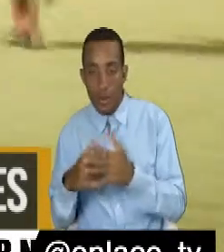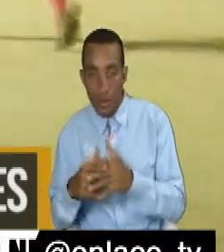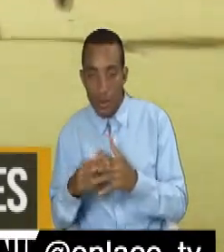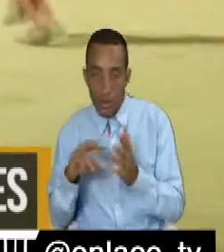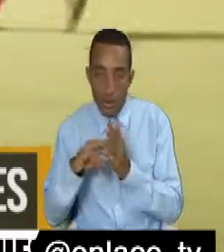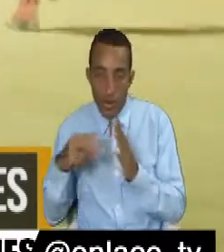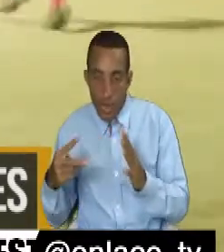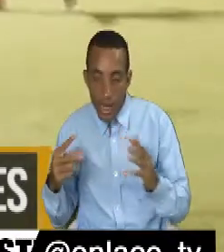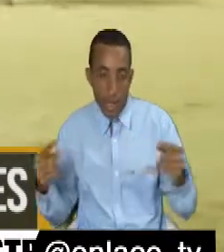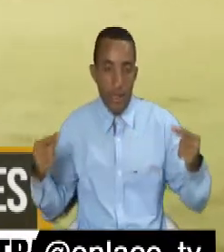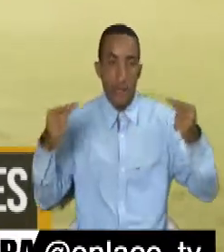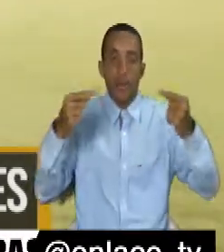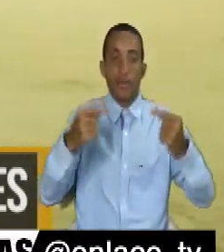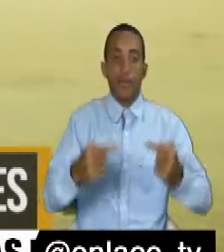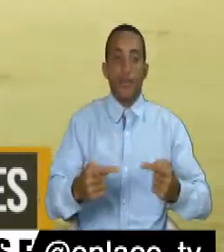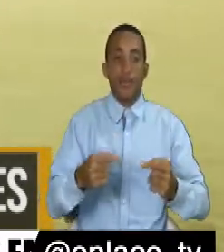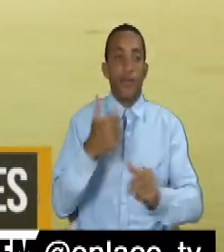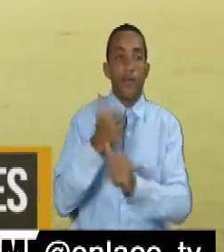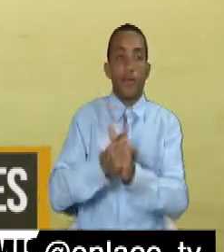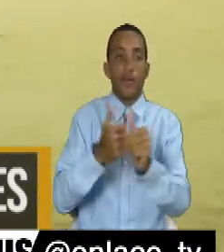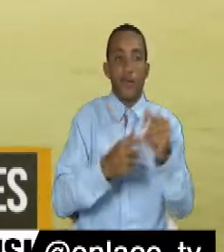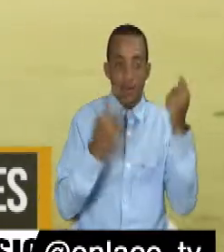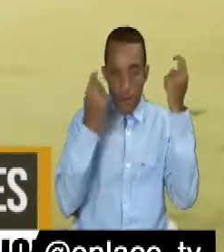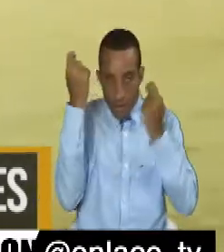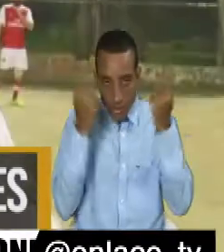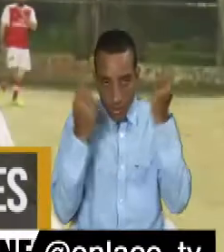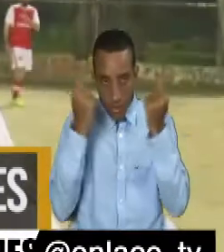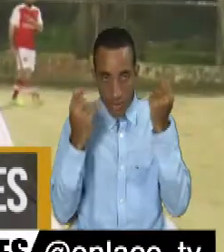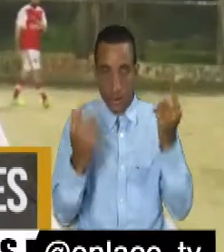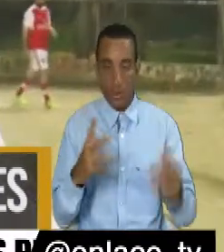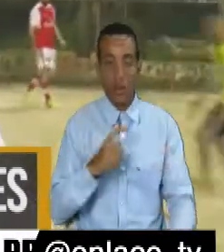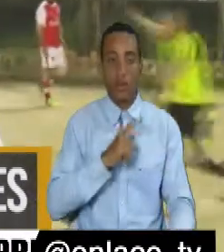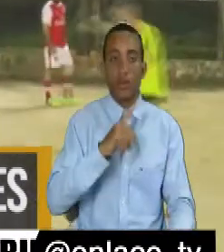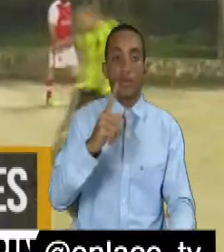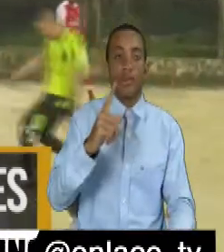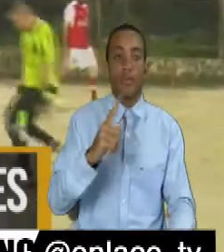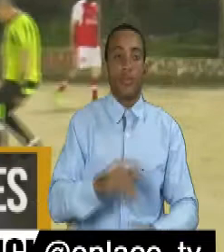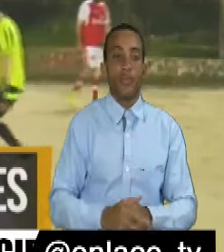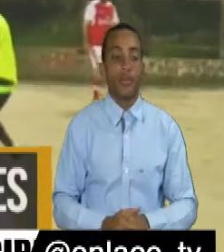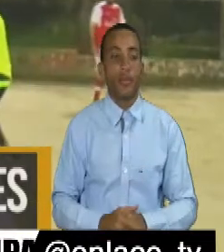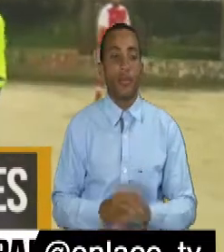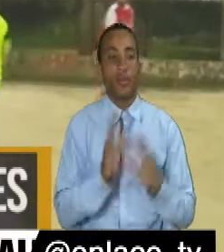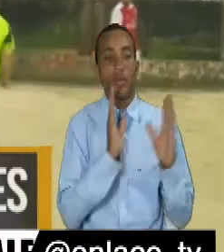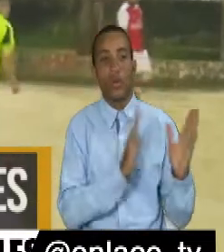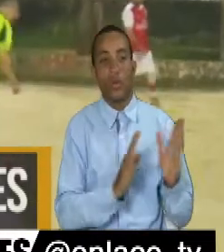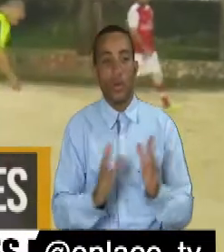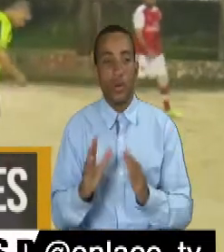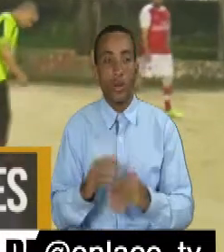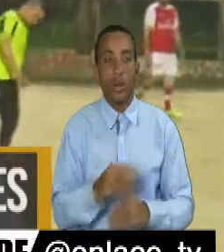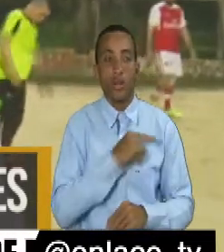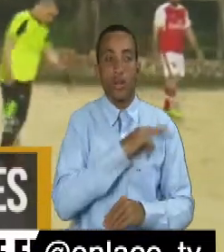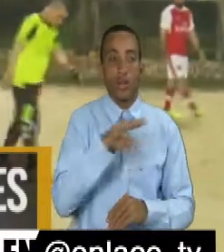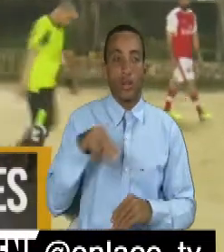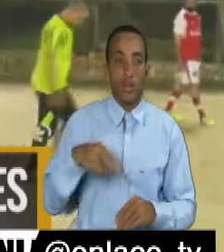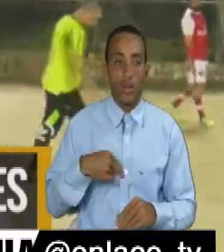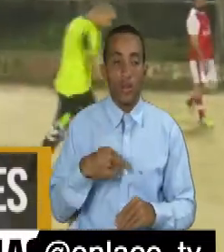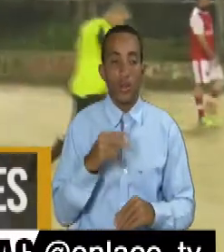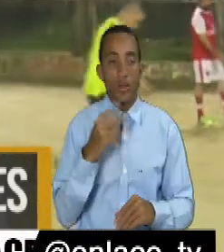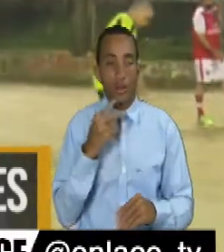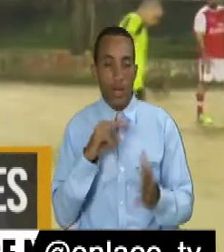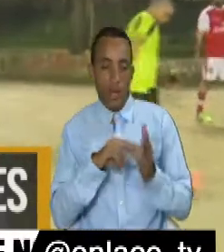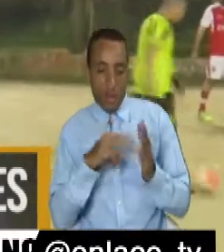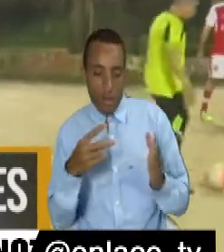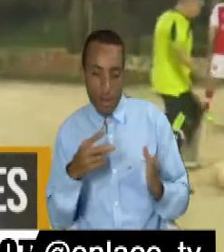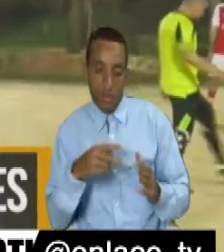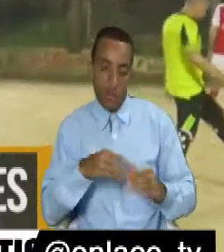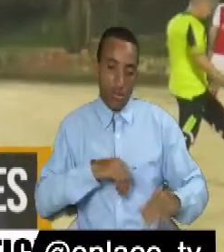torneo, cada uno utilizando su estrategia para liderar el campeonato. Simplemente ser organizados, más que todo a pesar de que nosotros tenemos tanto nivel técnico, la idea es ser